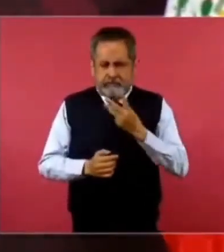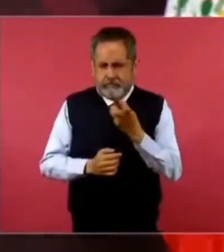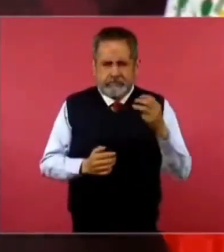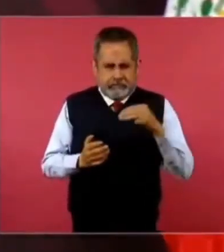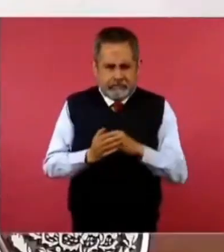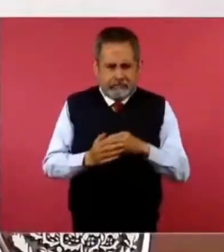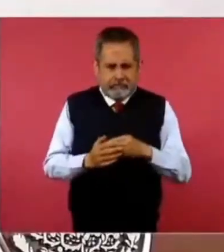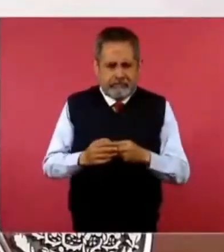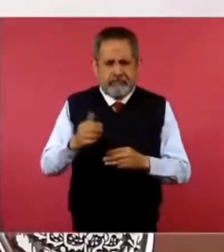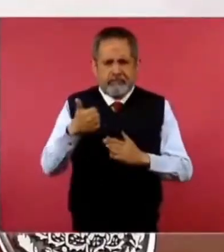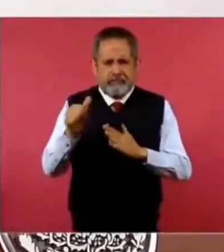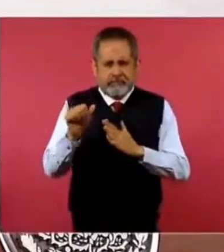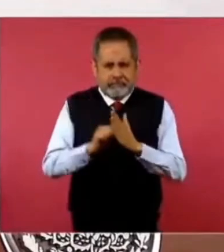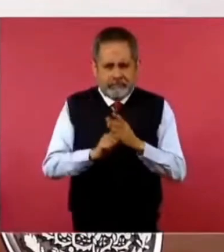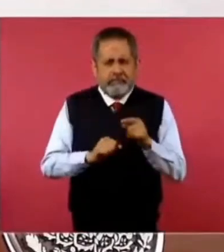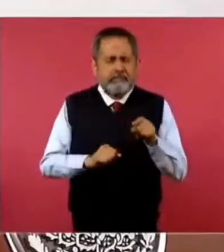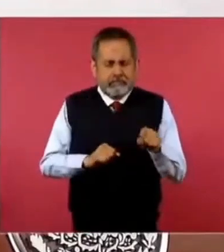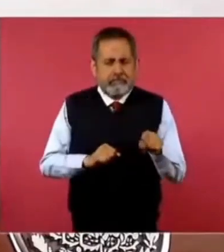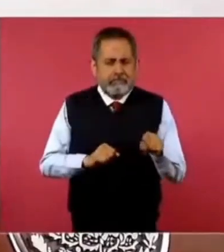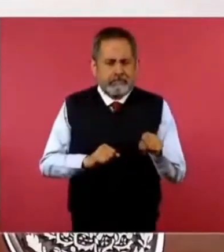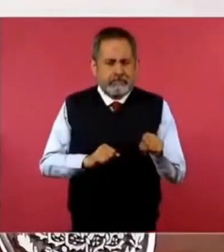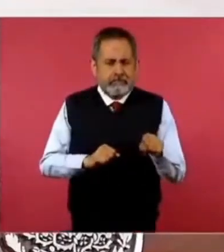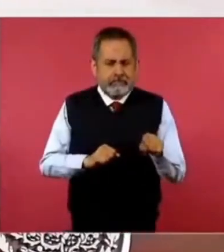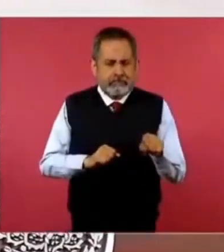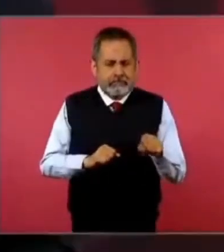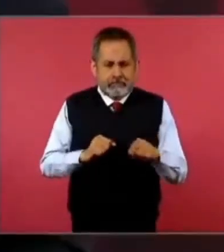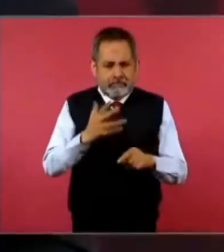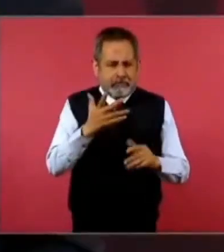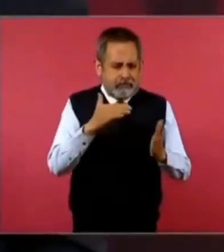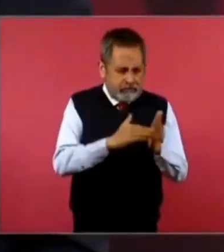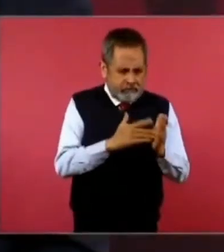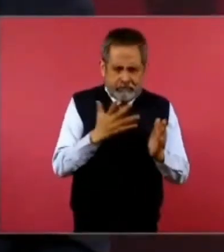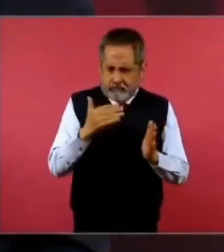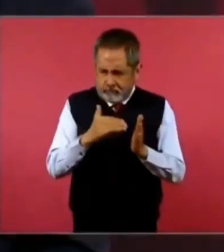6 meses de 50,000,